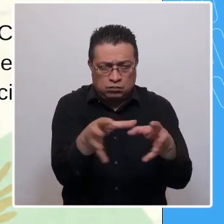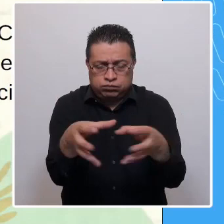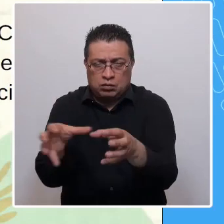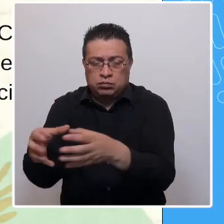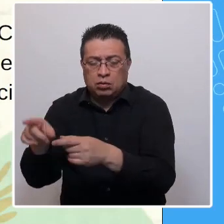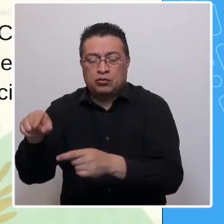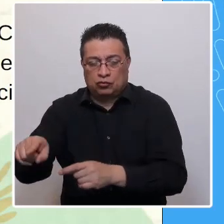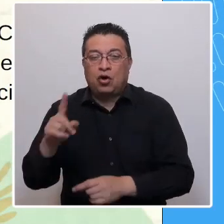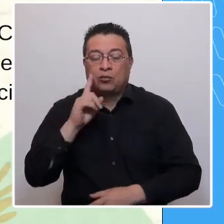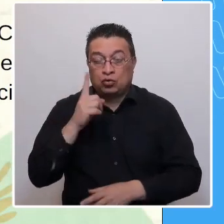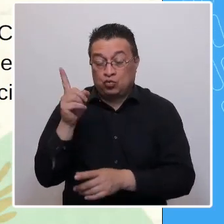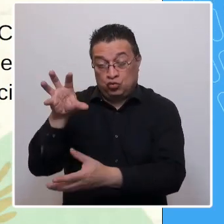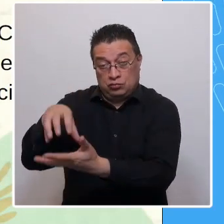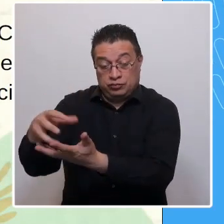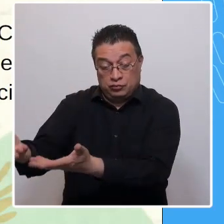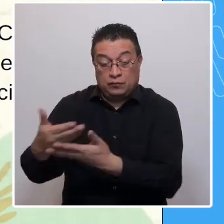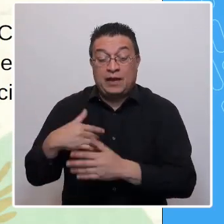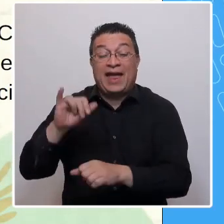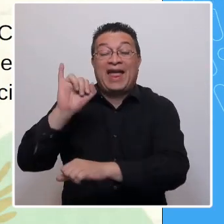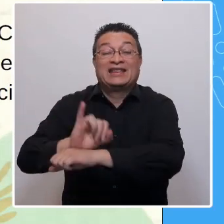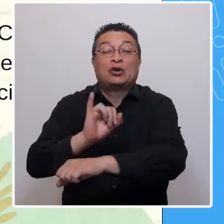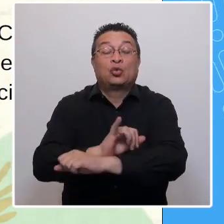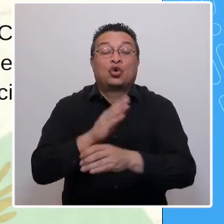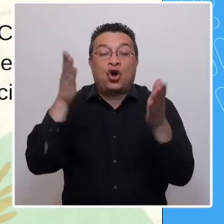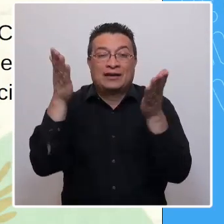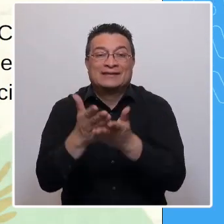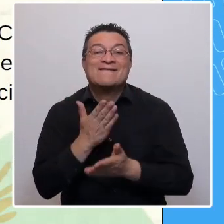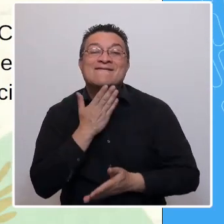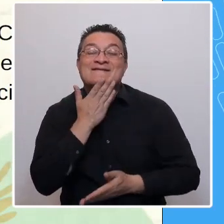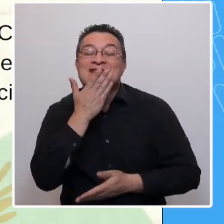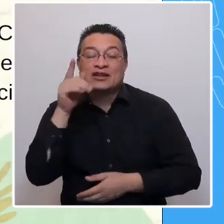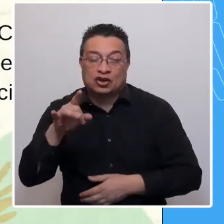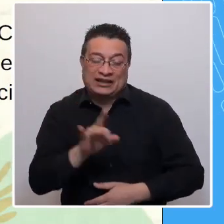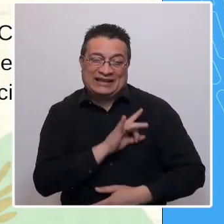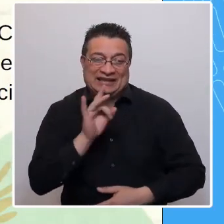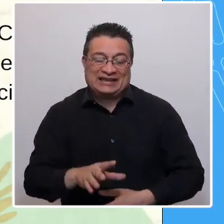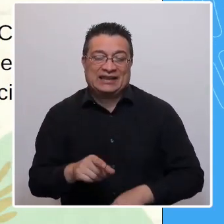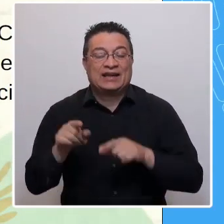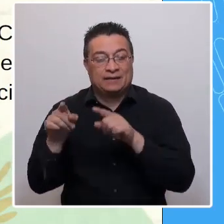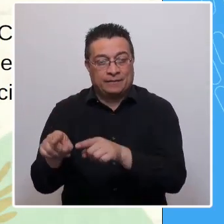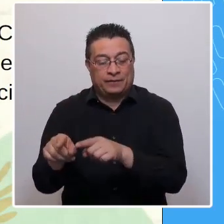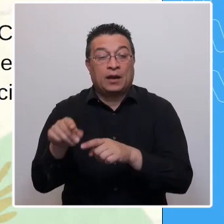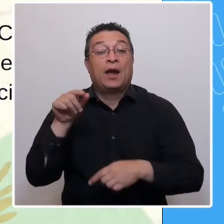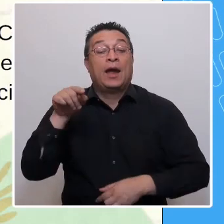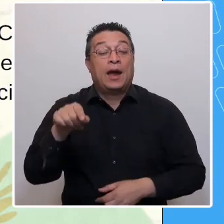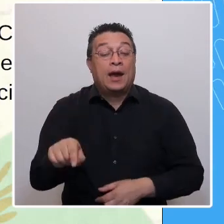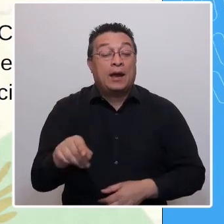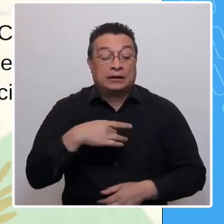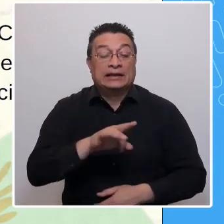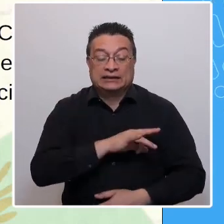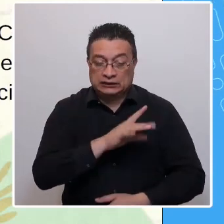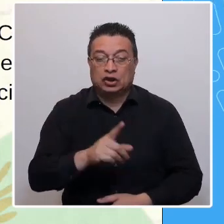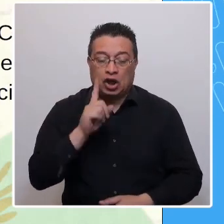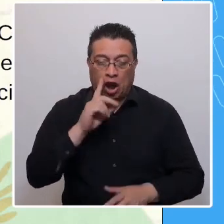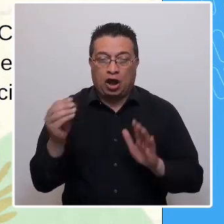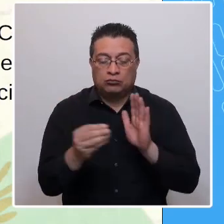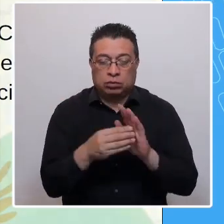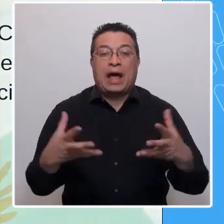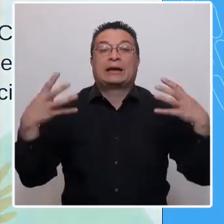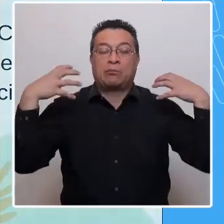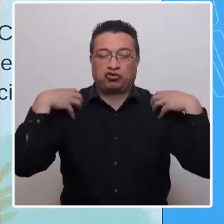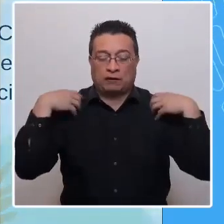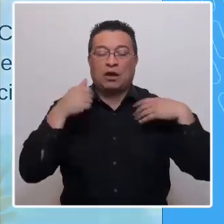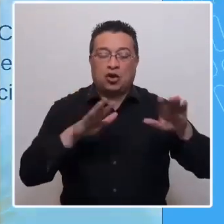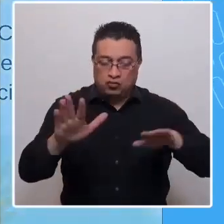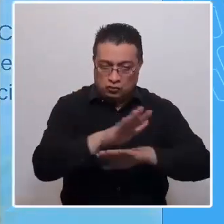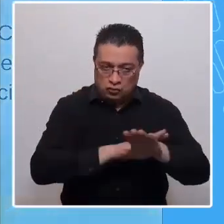en esto fue, por supuesto, el Instituto Antártico Chileno. Esta norma, además, establece que Chile tiene responsabilidades en materia de